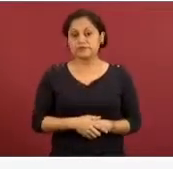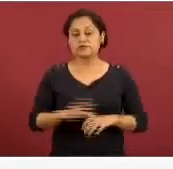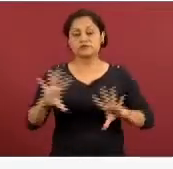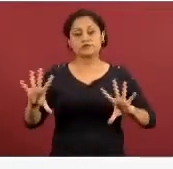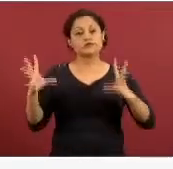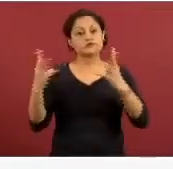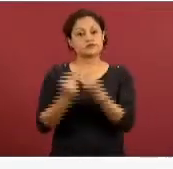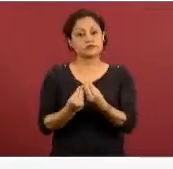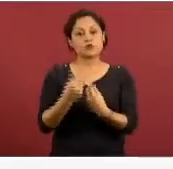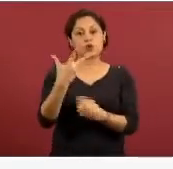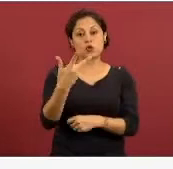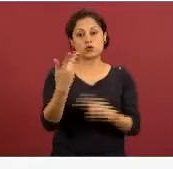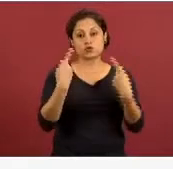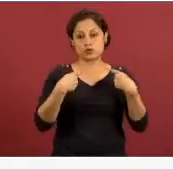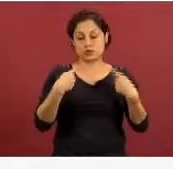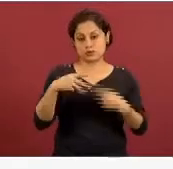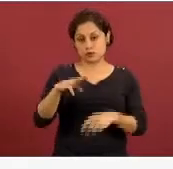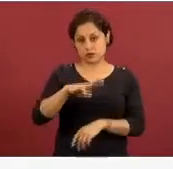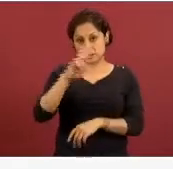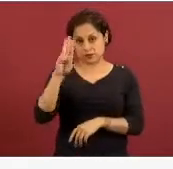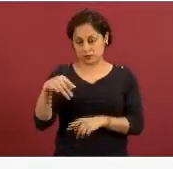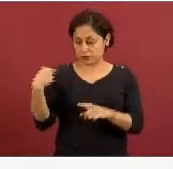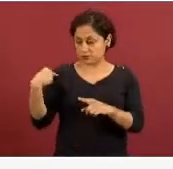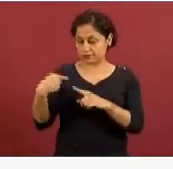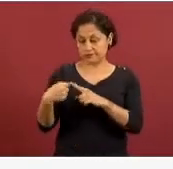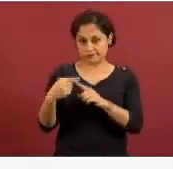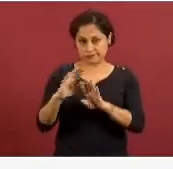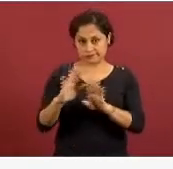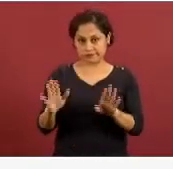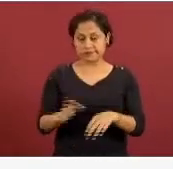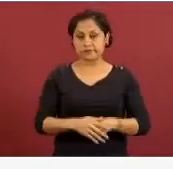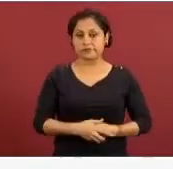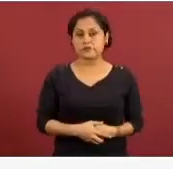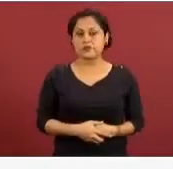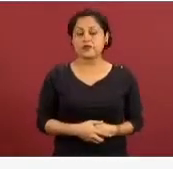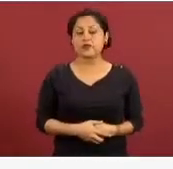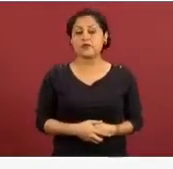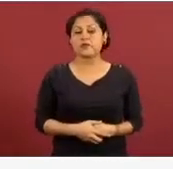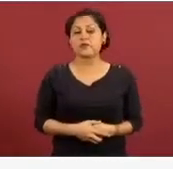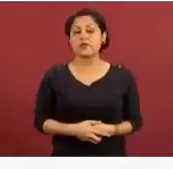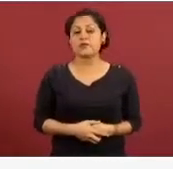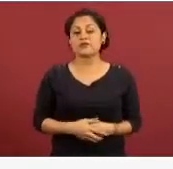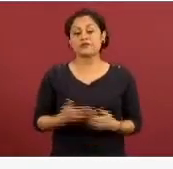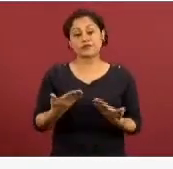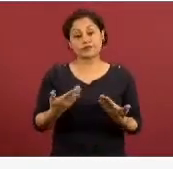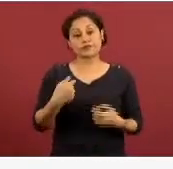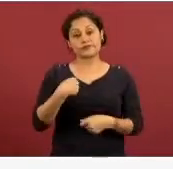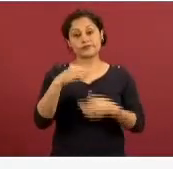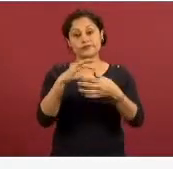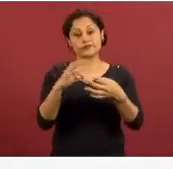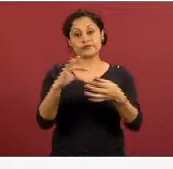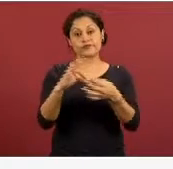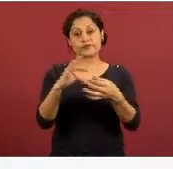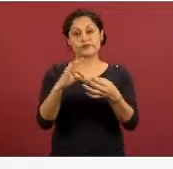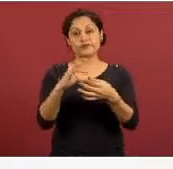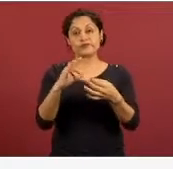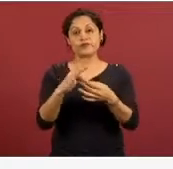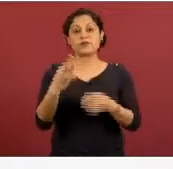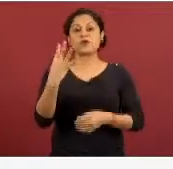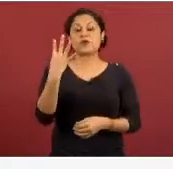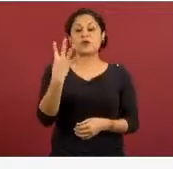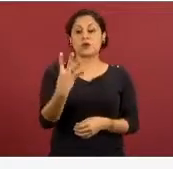8 defunciones hasta el día de hoy y en este momento pues comentarles que tenemos 4